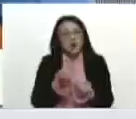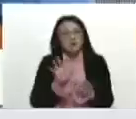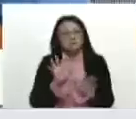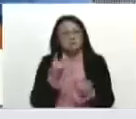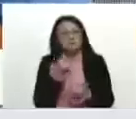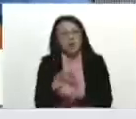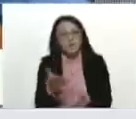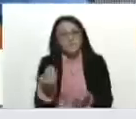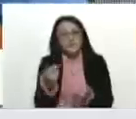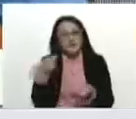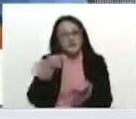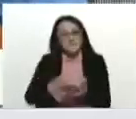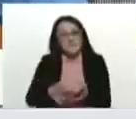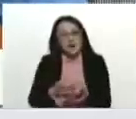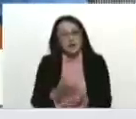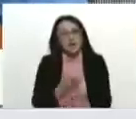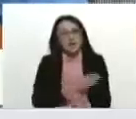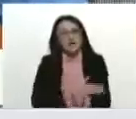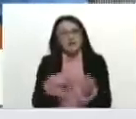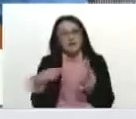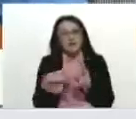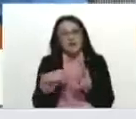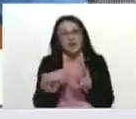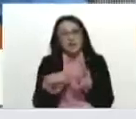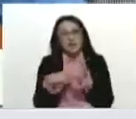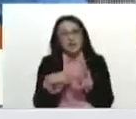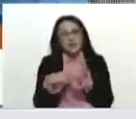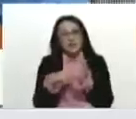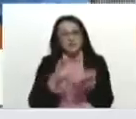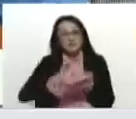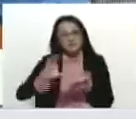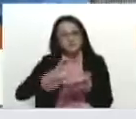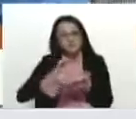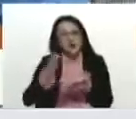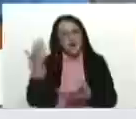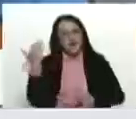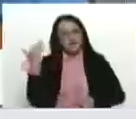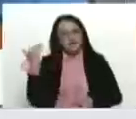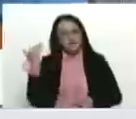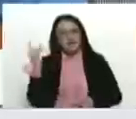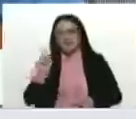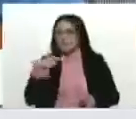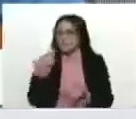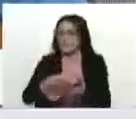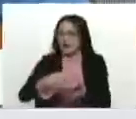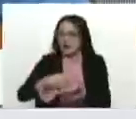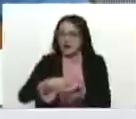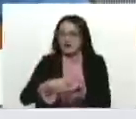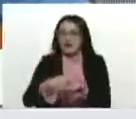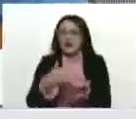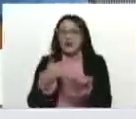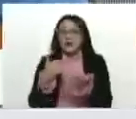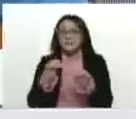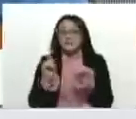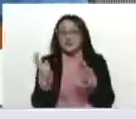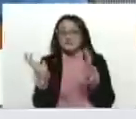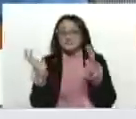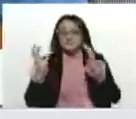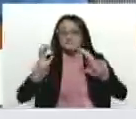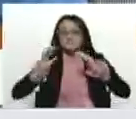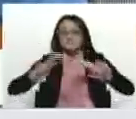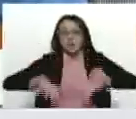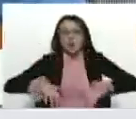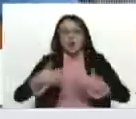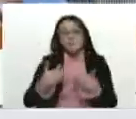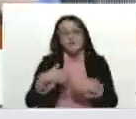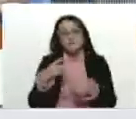repago de las deudas que había contraído del financiamiento que había adquirido y empezó el declive de la industria petrolera